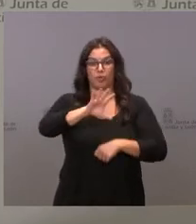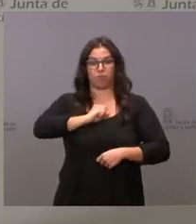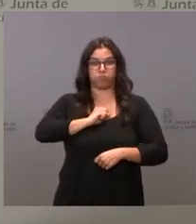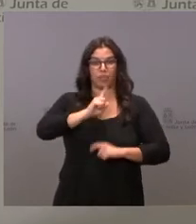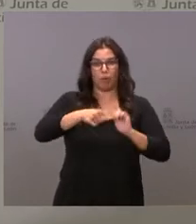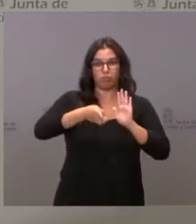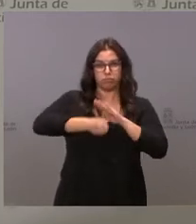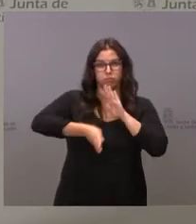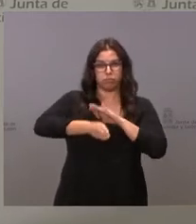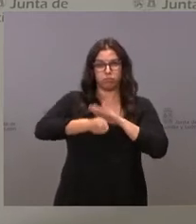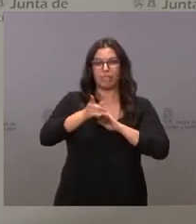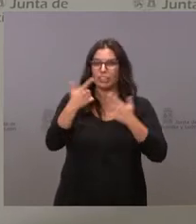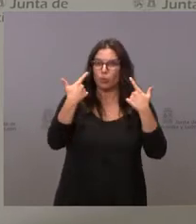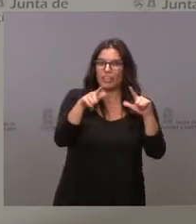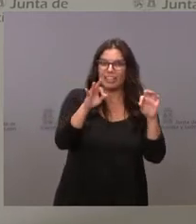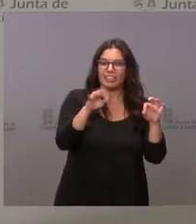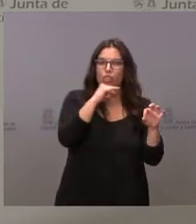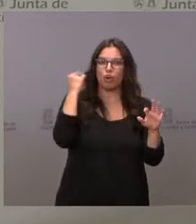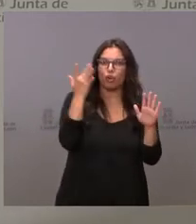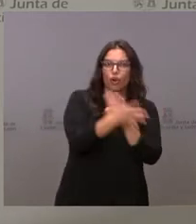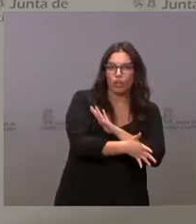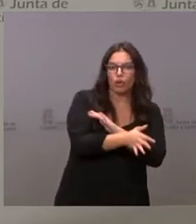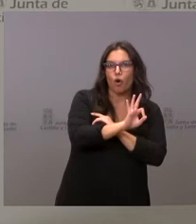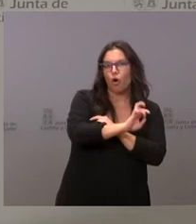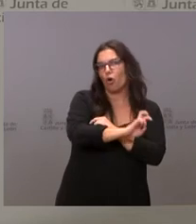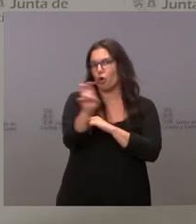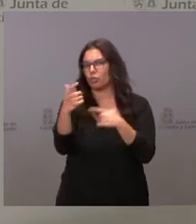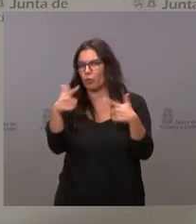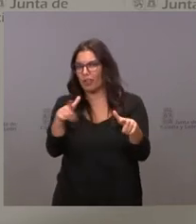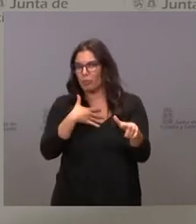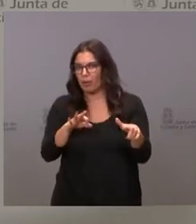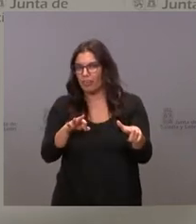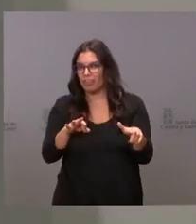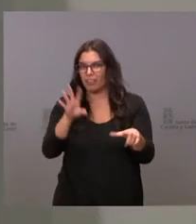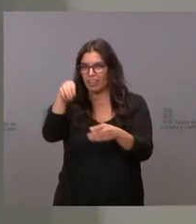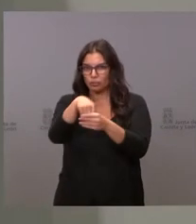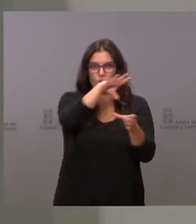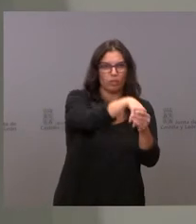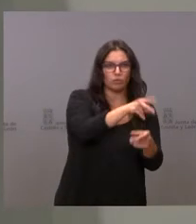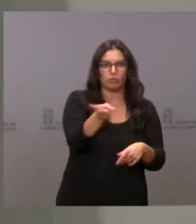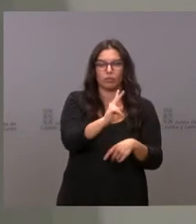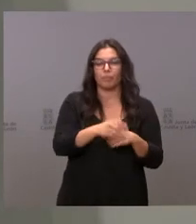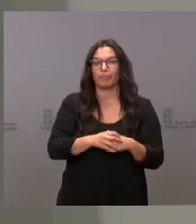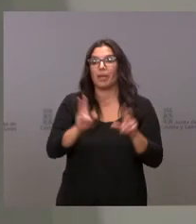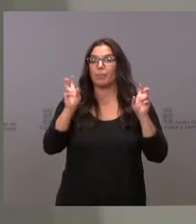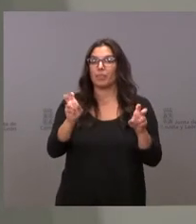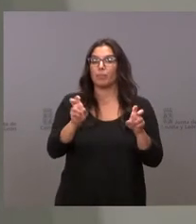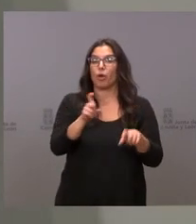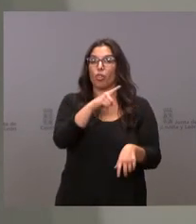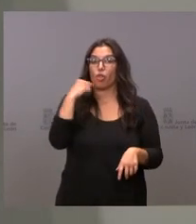las unidades de dolor crónico o a través de algún otro mecanismo. Muchas gracias. En principio, las unidades de dolor crónico